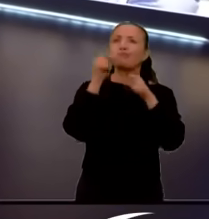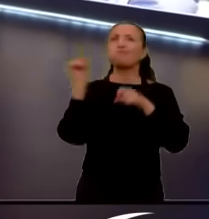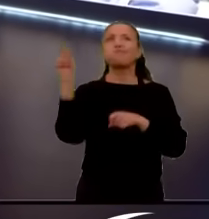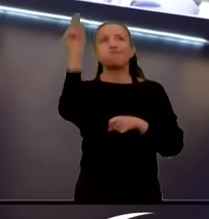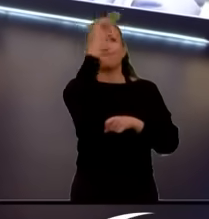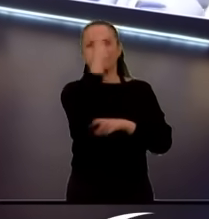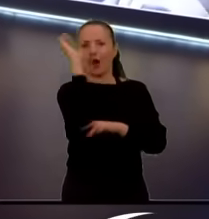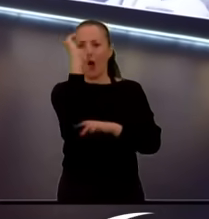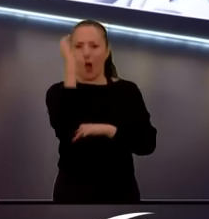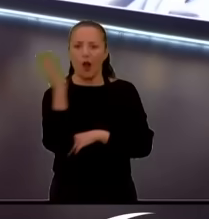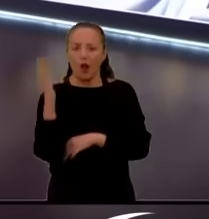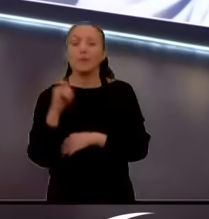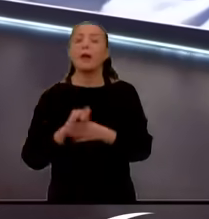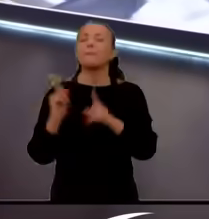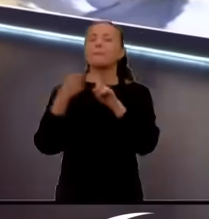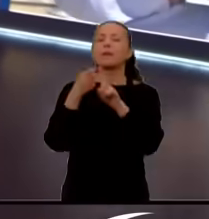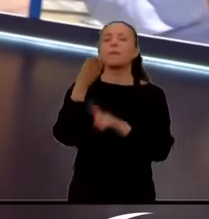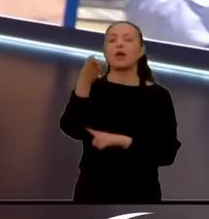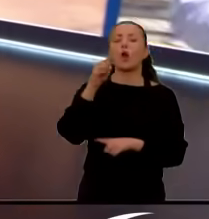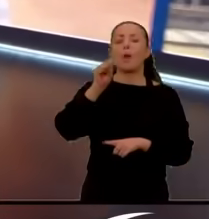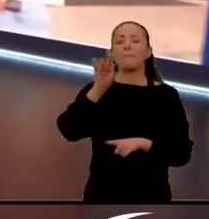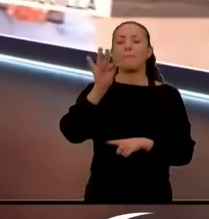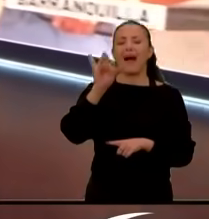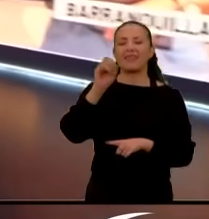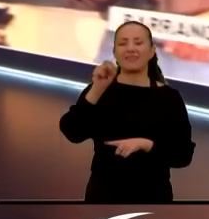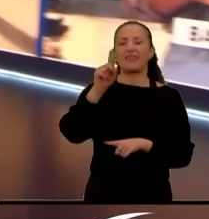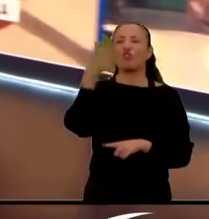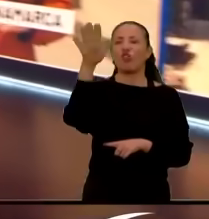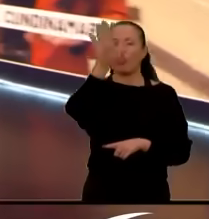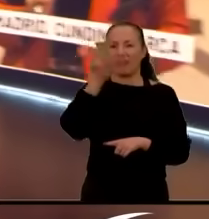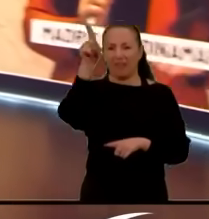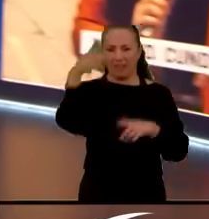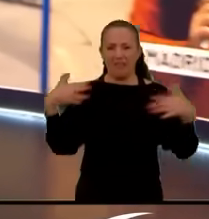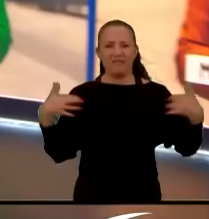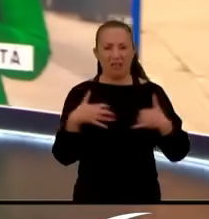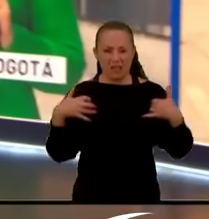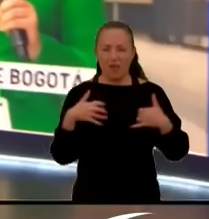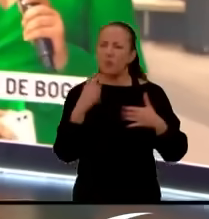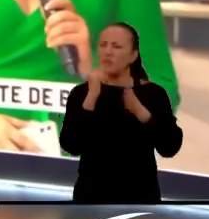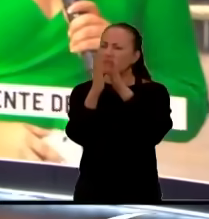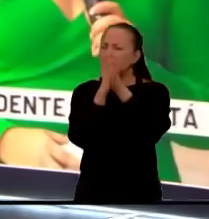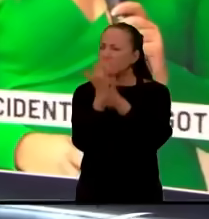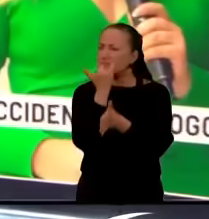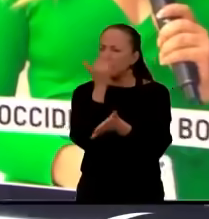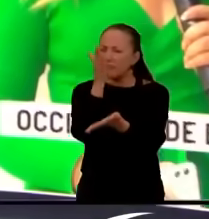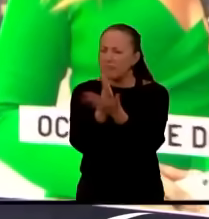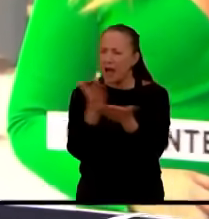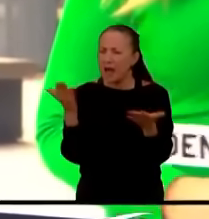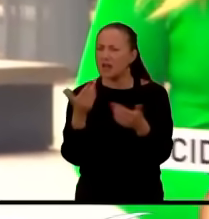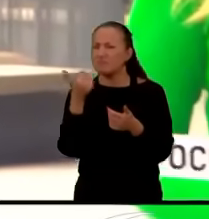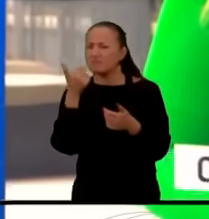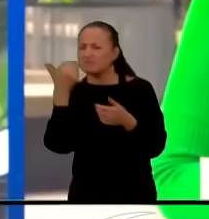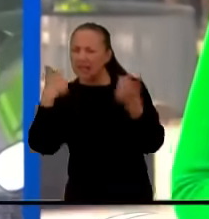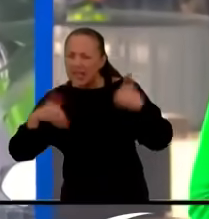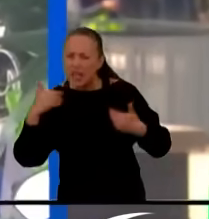país, pero comenzamos con Martín Mendoza en Valledupar. Martín, ¿qué fue lo que pasó y cuál es el reporte de los